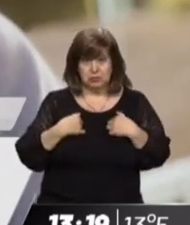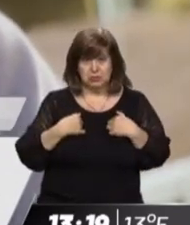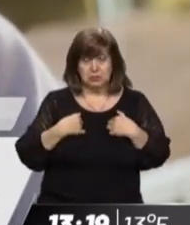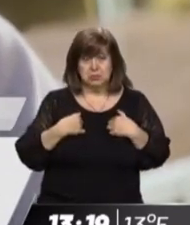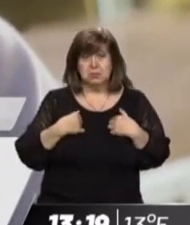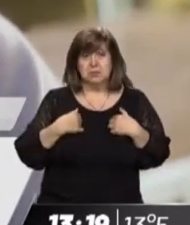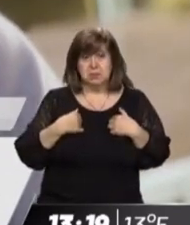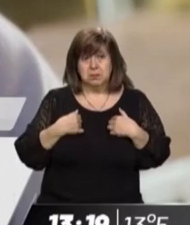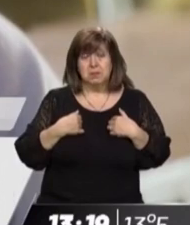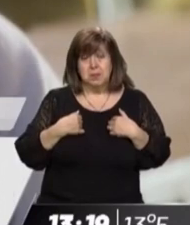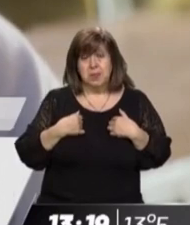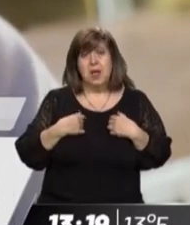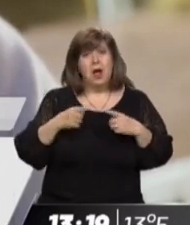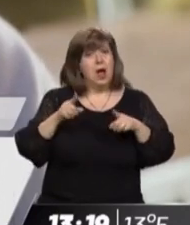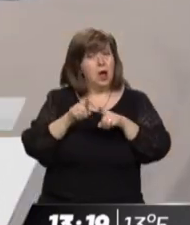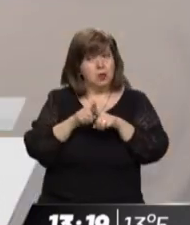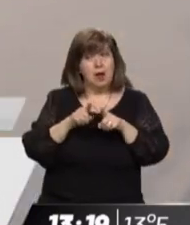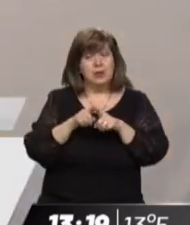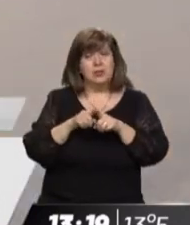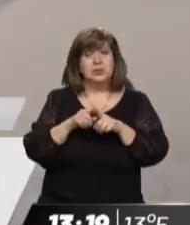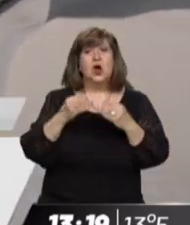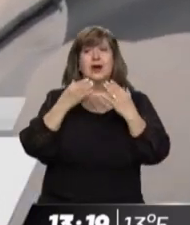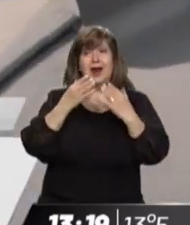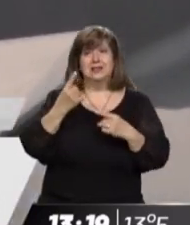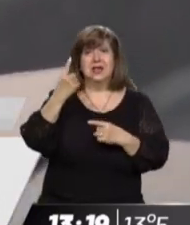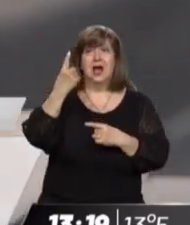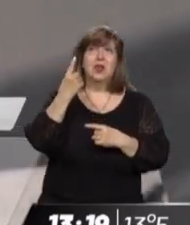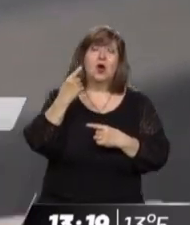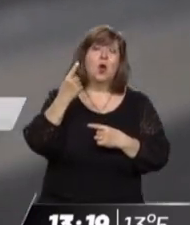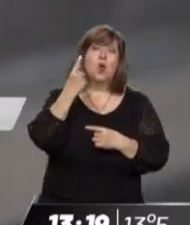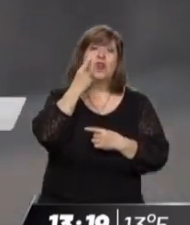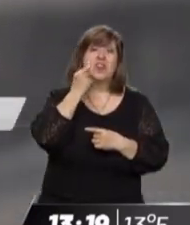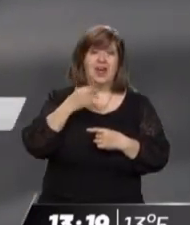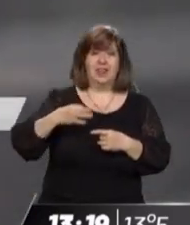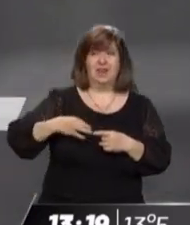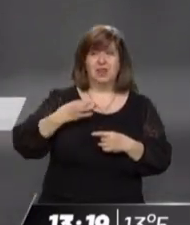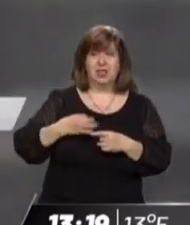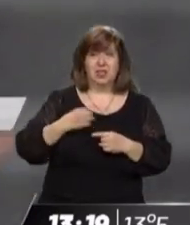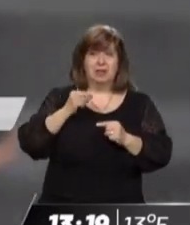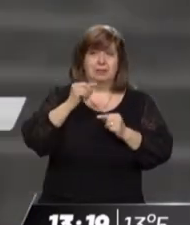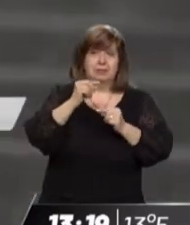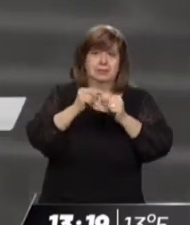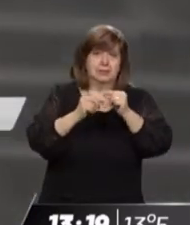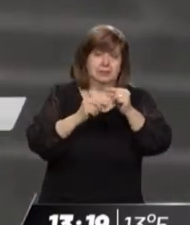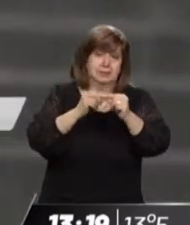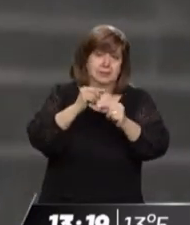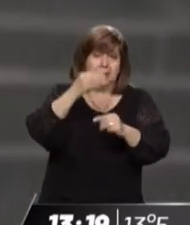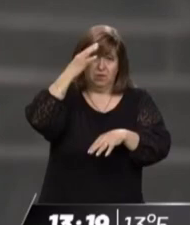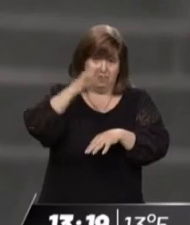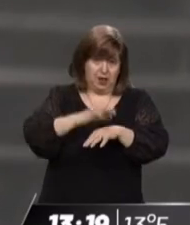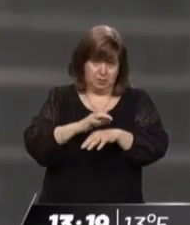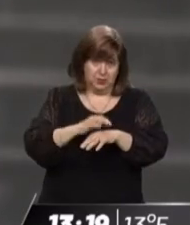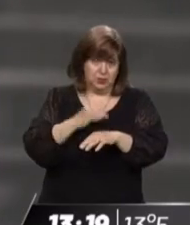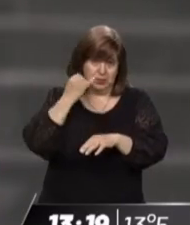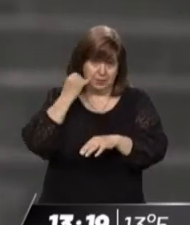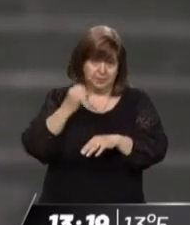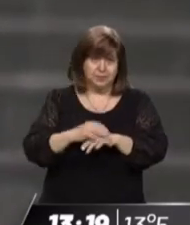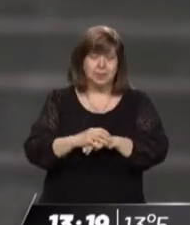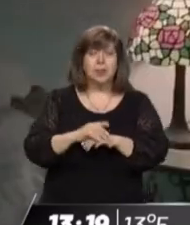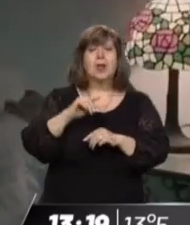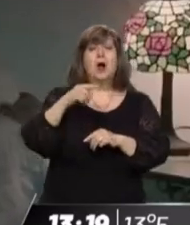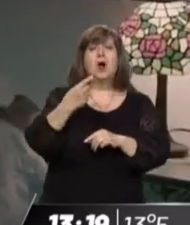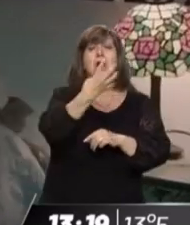problemas, hoy disfruto de un día de vida. La última encuesta del INDEC y de la Secretaría de Políticas Integrales de Sedronar